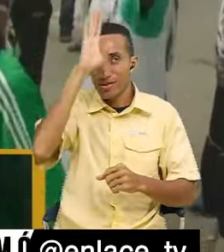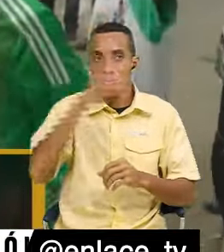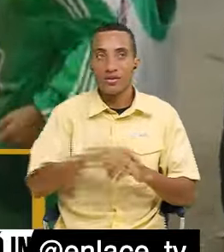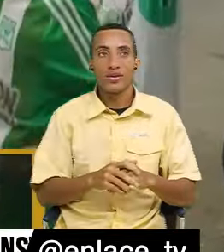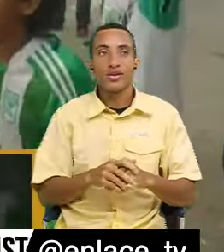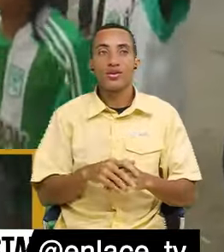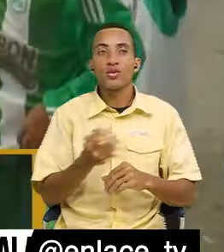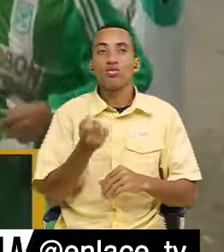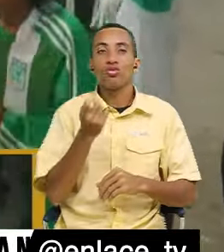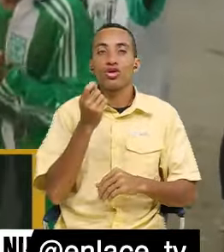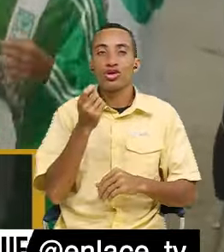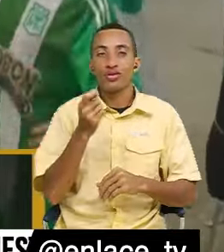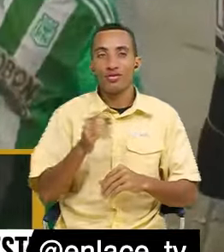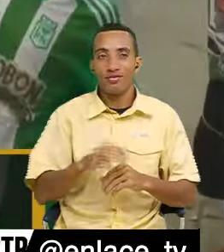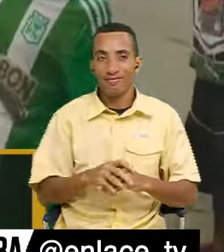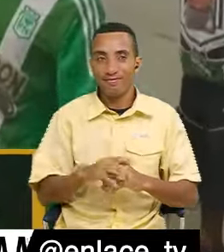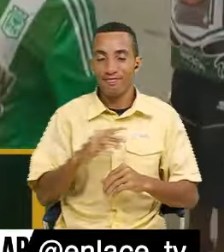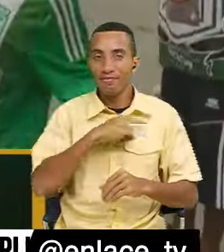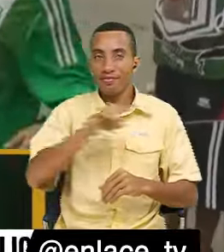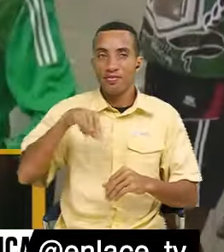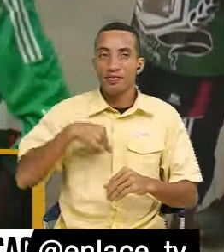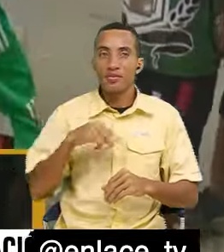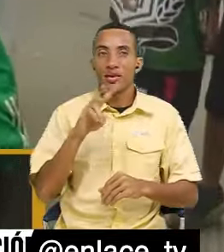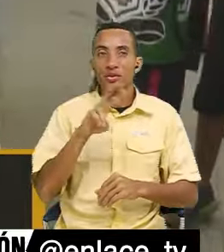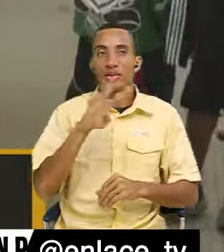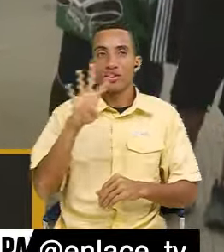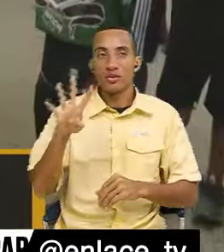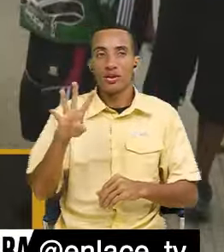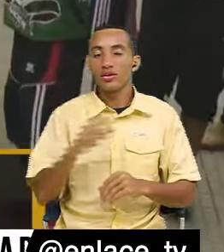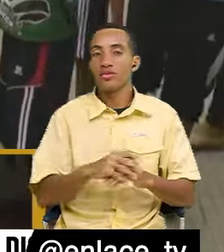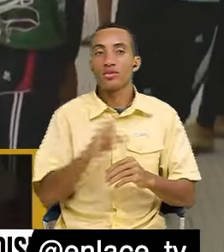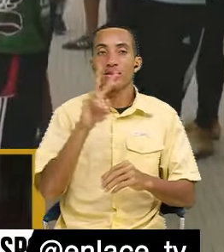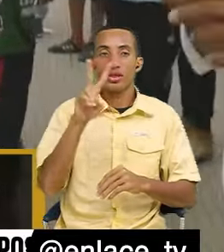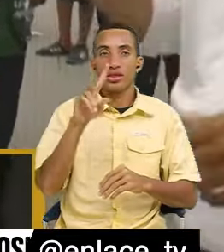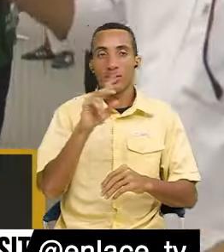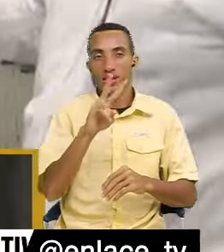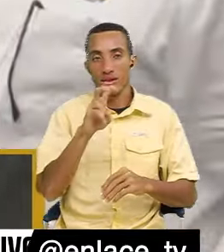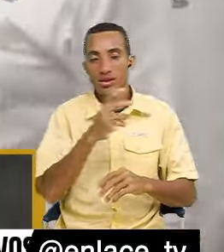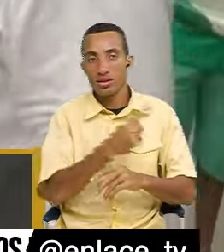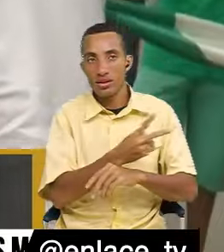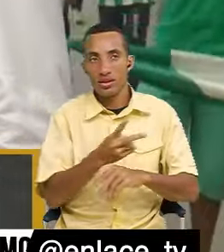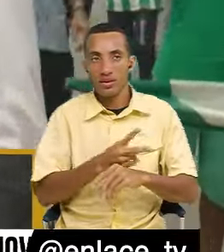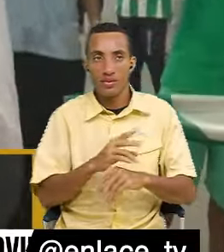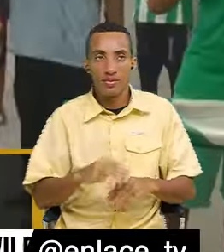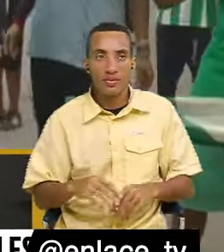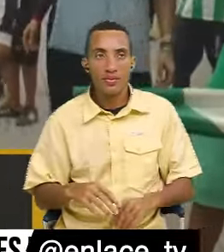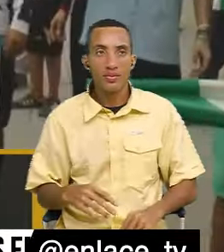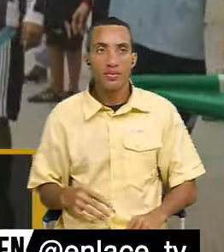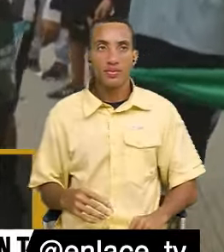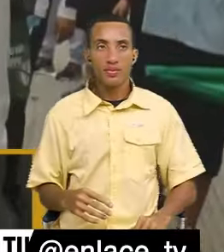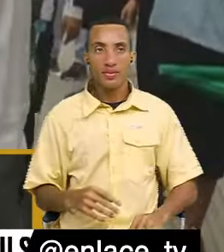del ambiente de lo que vimos nosotros las 24 de 7 horas del día. Vamos a escuchar un poquitico, ¿cierto